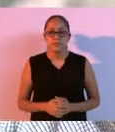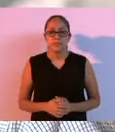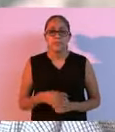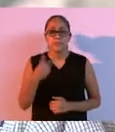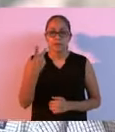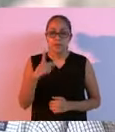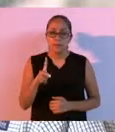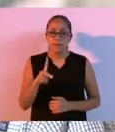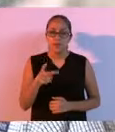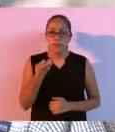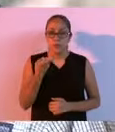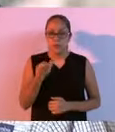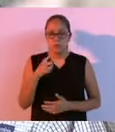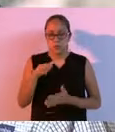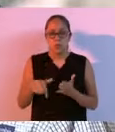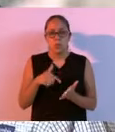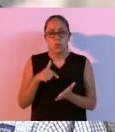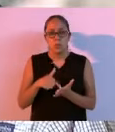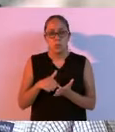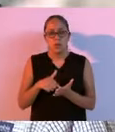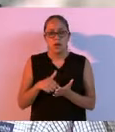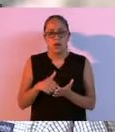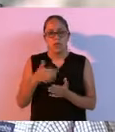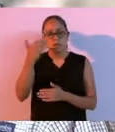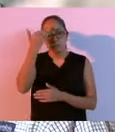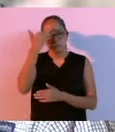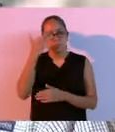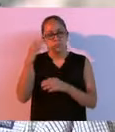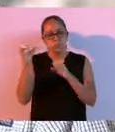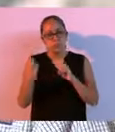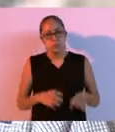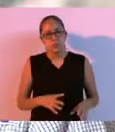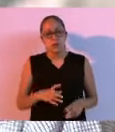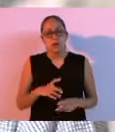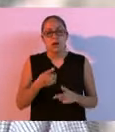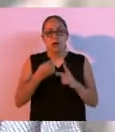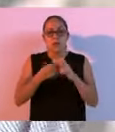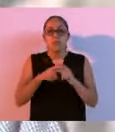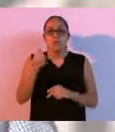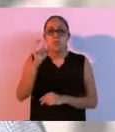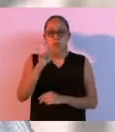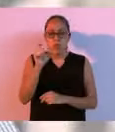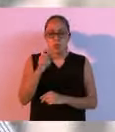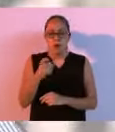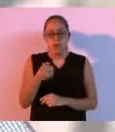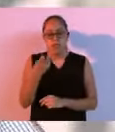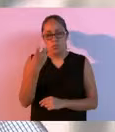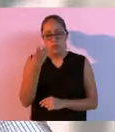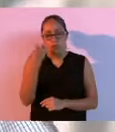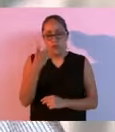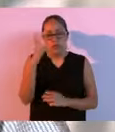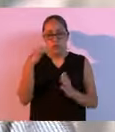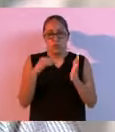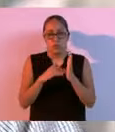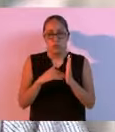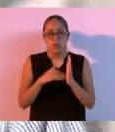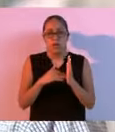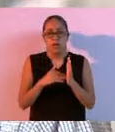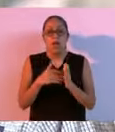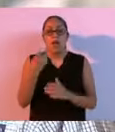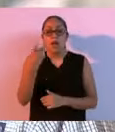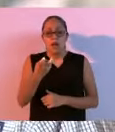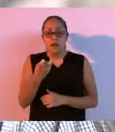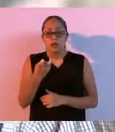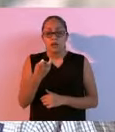Pero esta estación se abandonó. Se abandonó a principios del siglo XX, cuando el modelo de desarrollo en ese